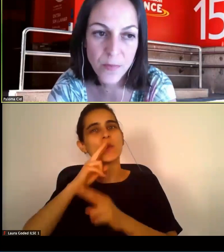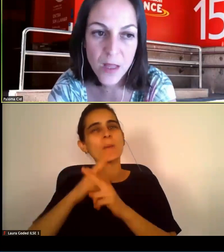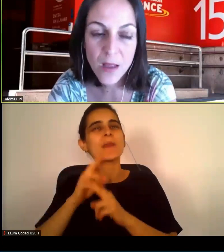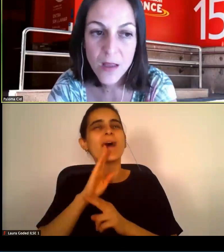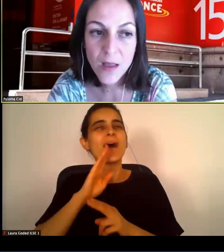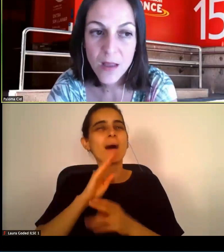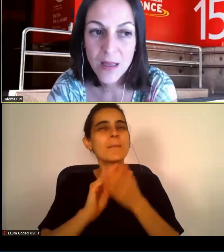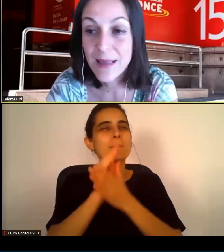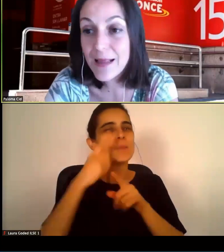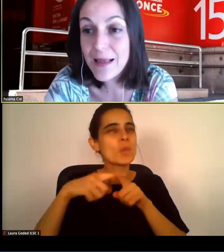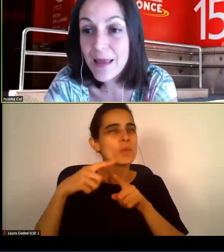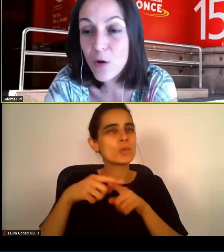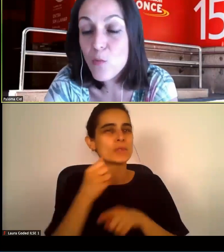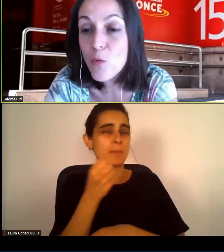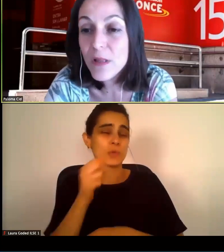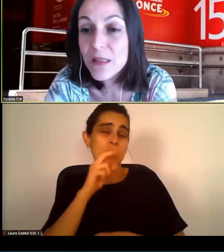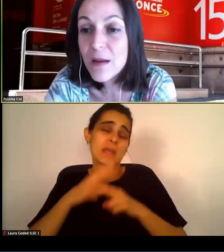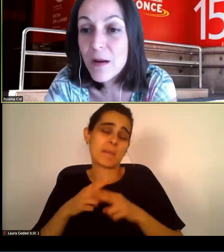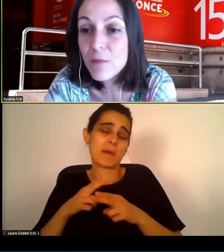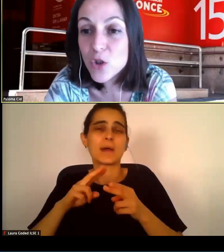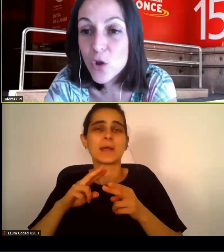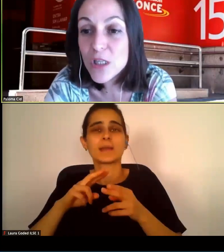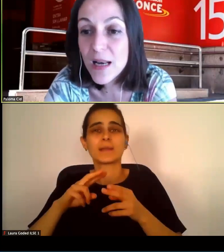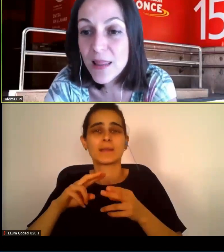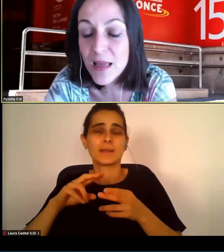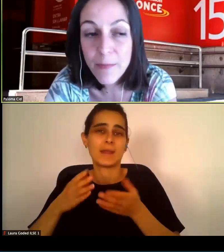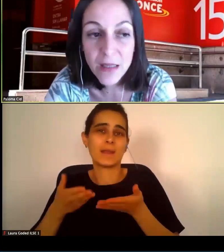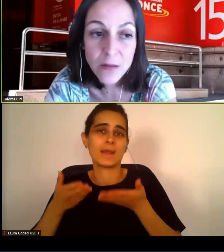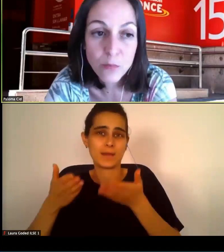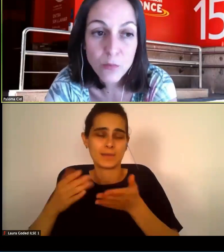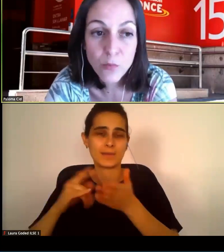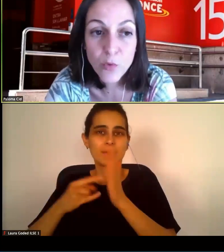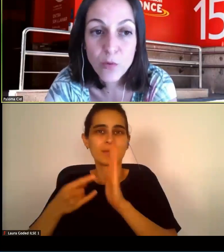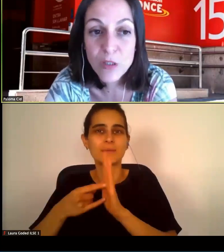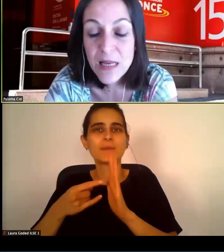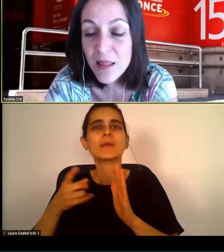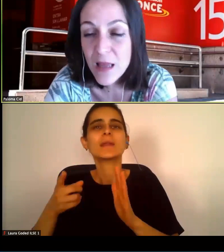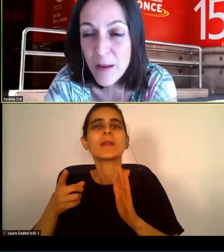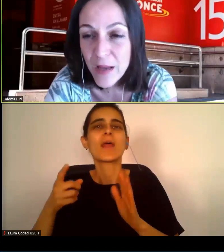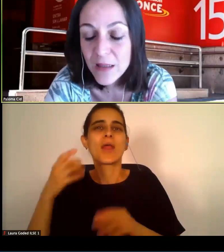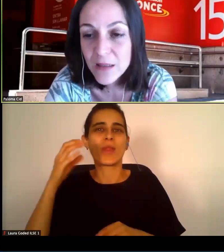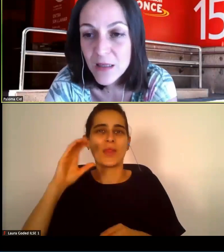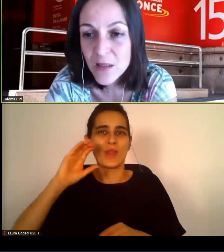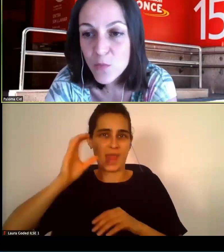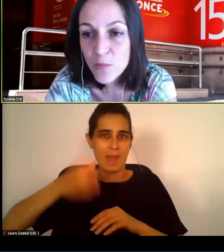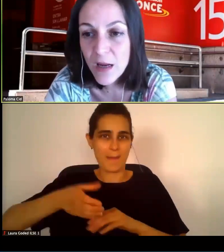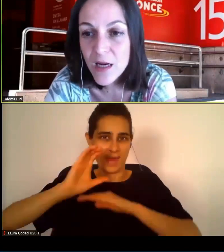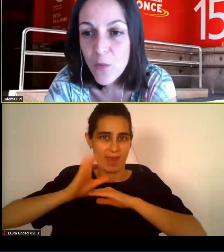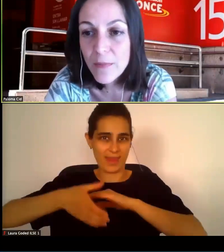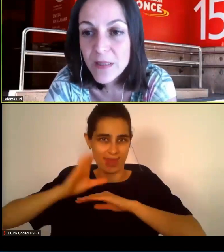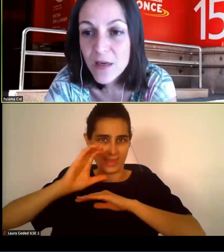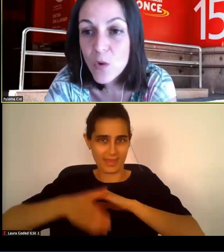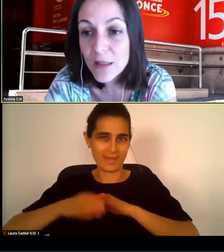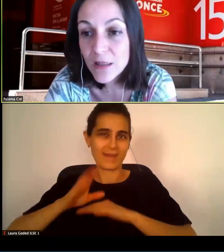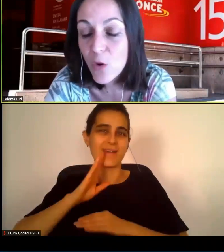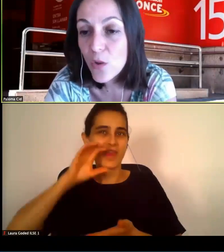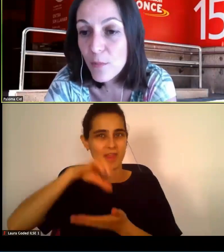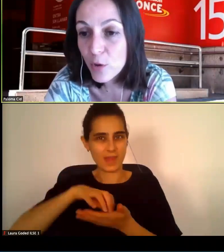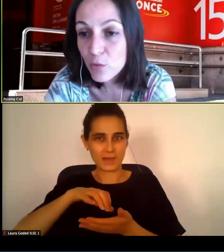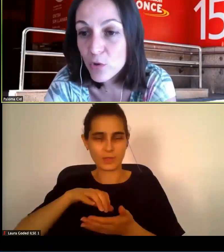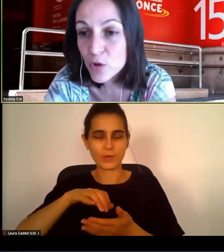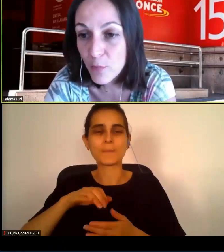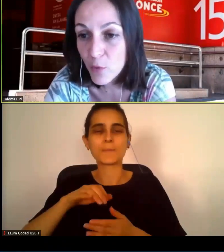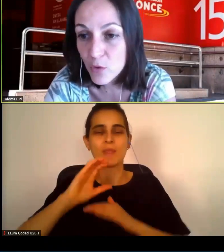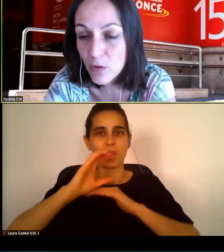apoyo, que comúnmente llamamos todos el CEAPAT. Bueno, pues el CEAPAT en su página web tiene un catálogo